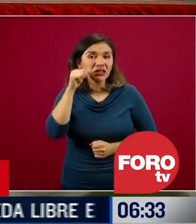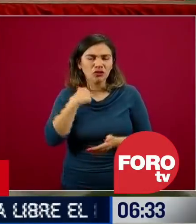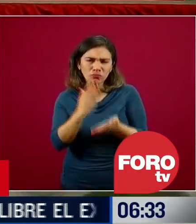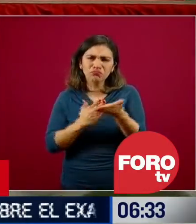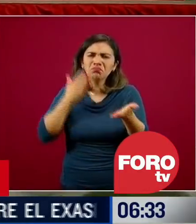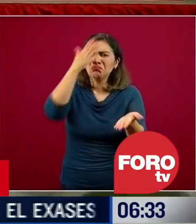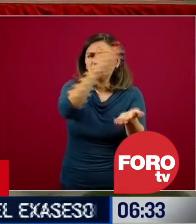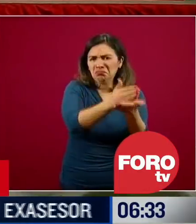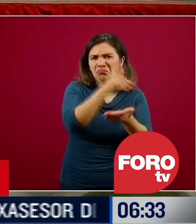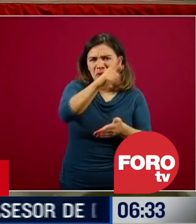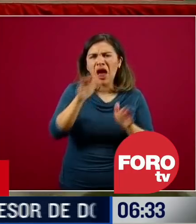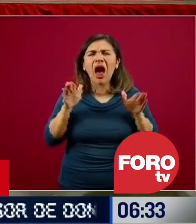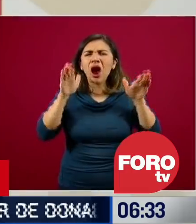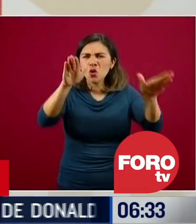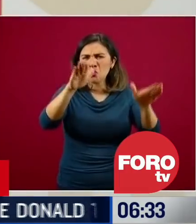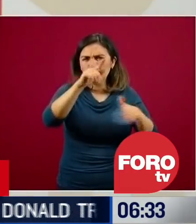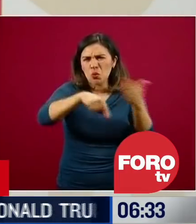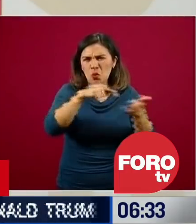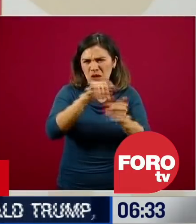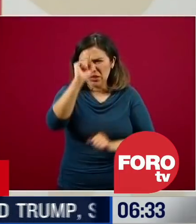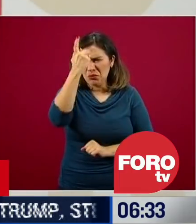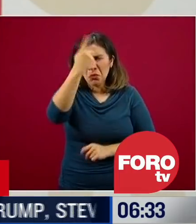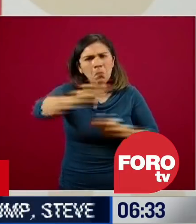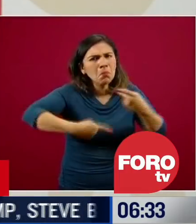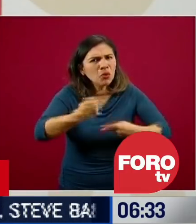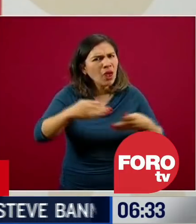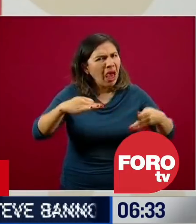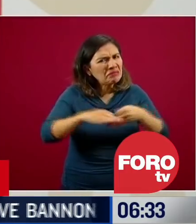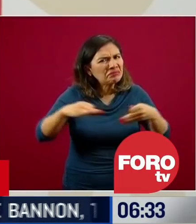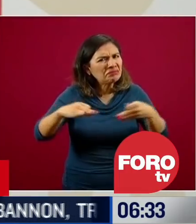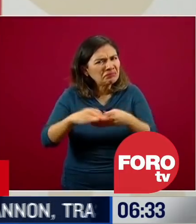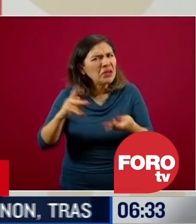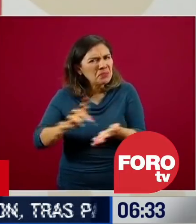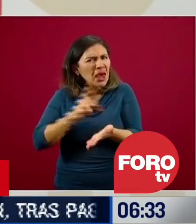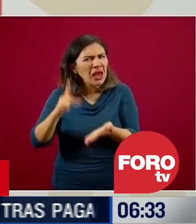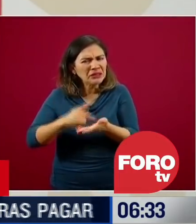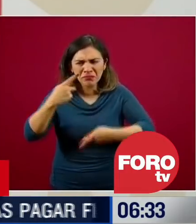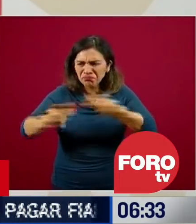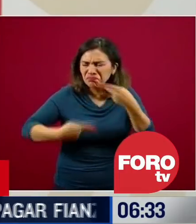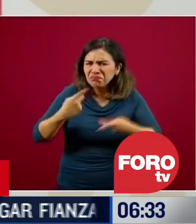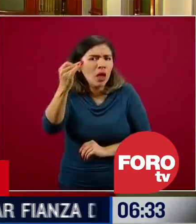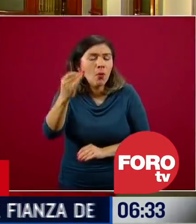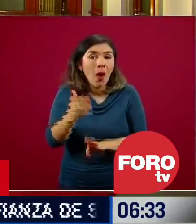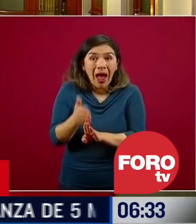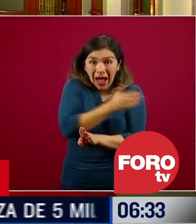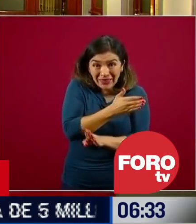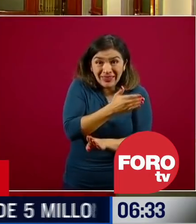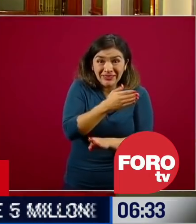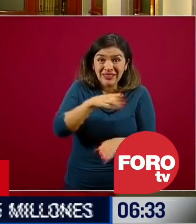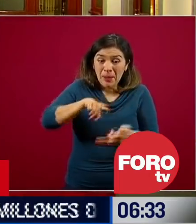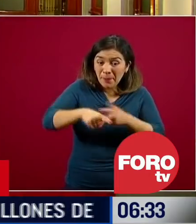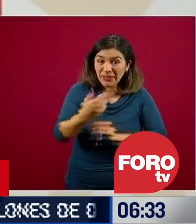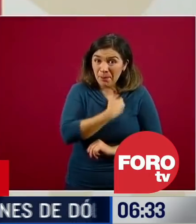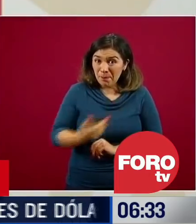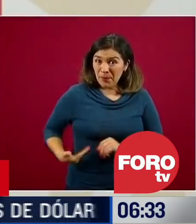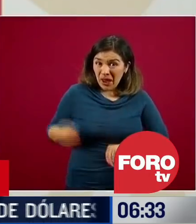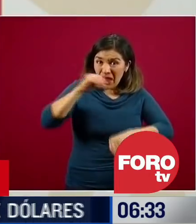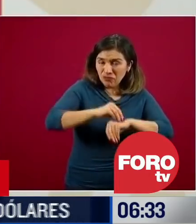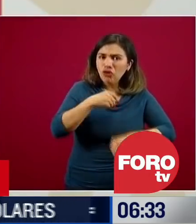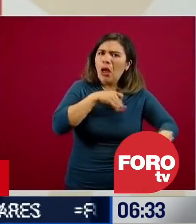La SEP dio a conocer las parrillas de aprendizaje para los alumnos de educación básica que ya comienzan el ciclo escolar el próximo lunes.